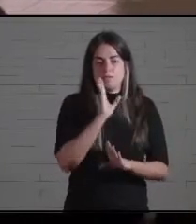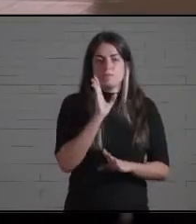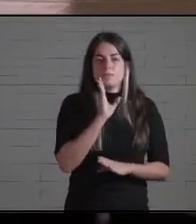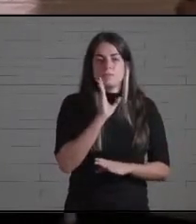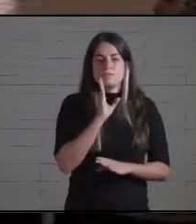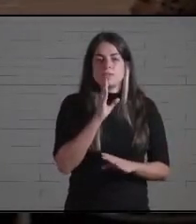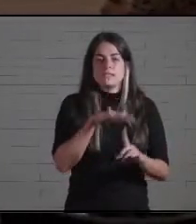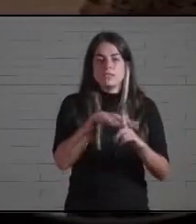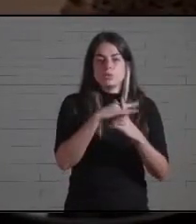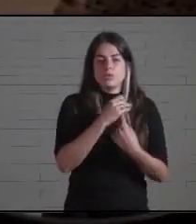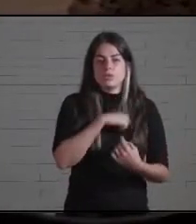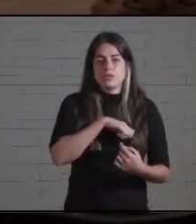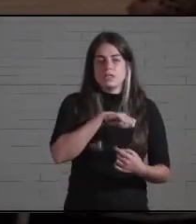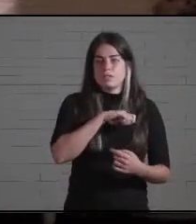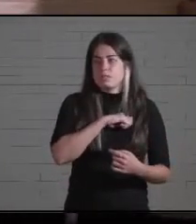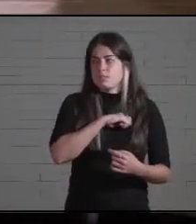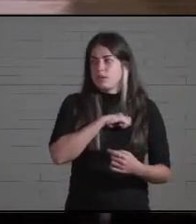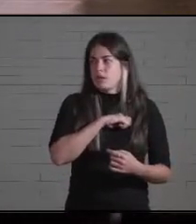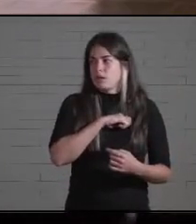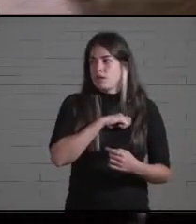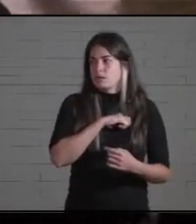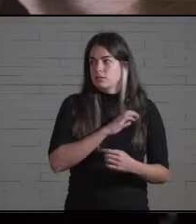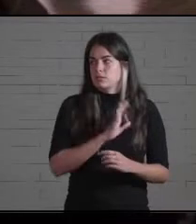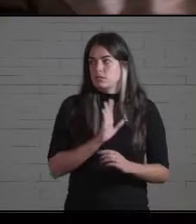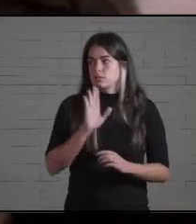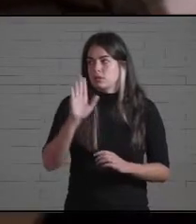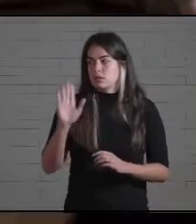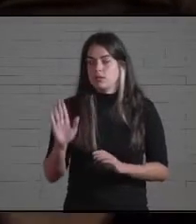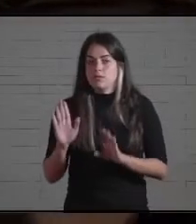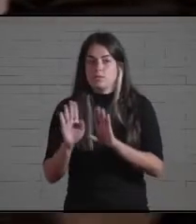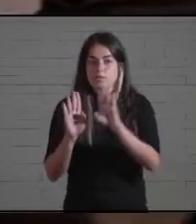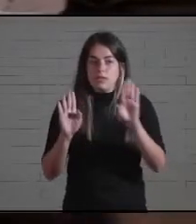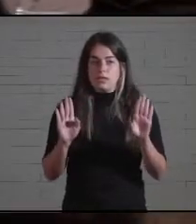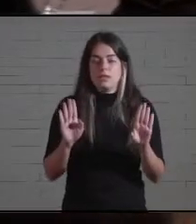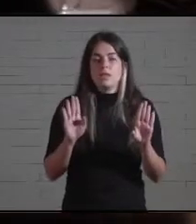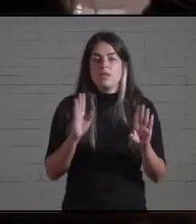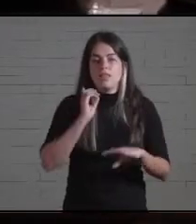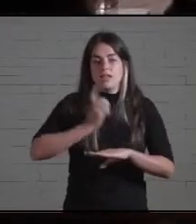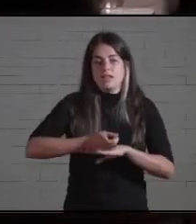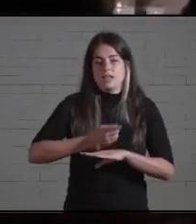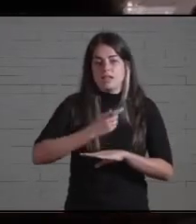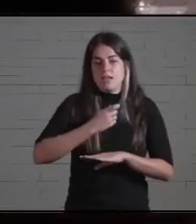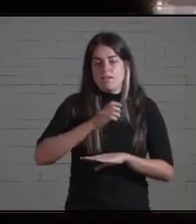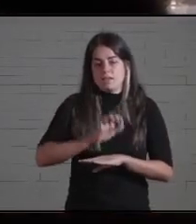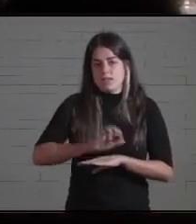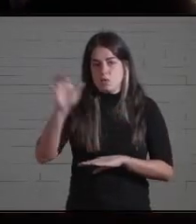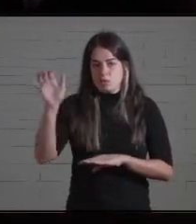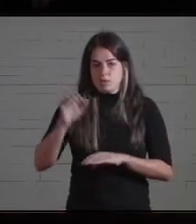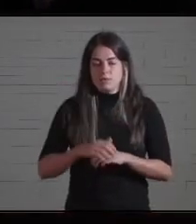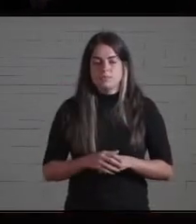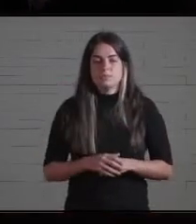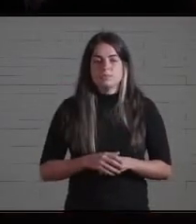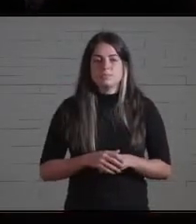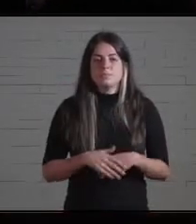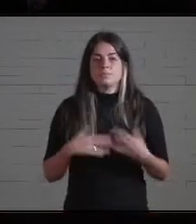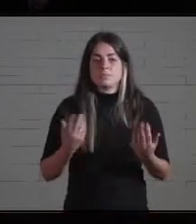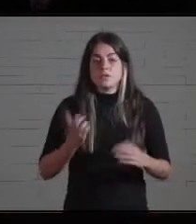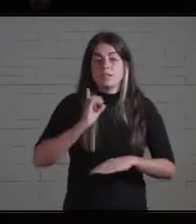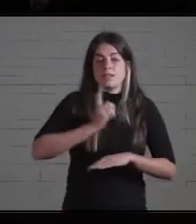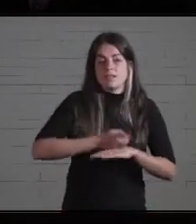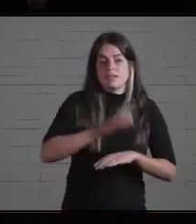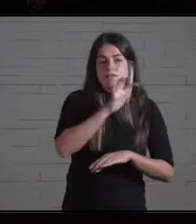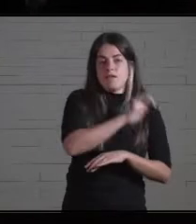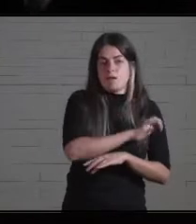la situación en España está aquí y aquí están las directivas europeas. Tenemos entonces la directiva